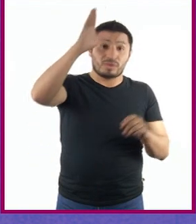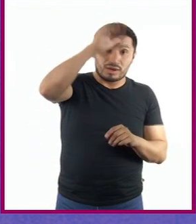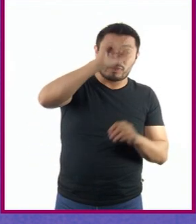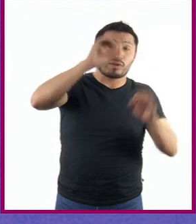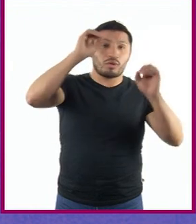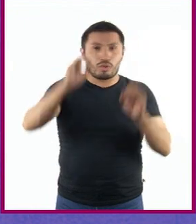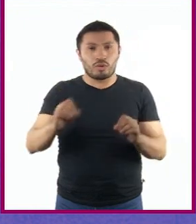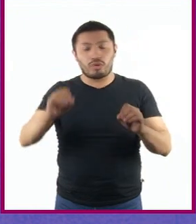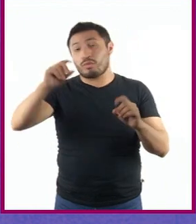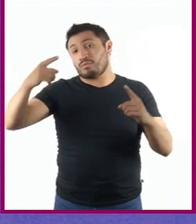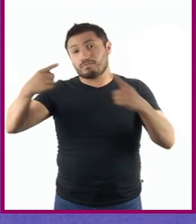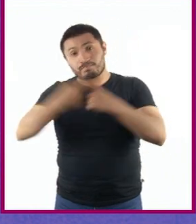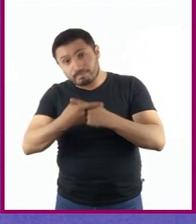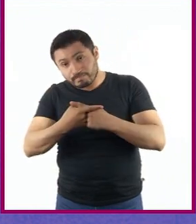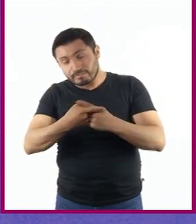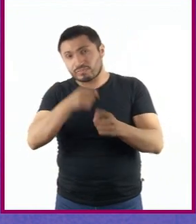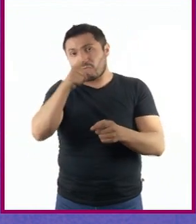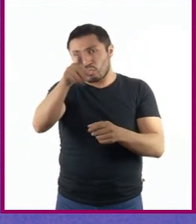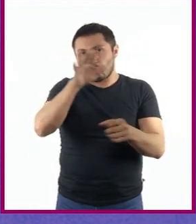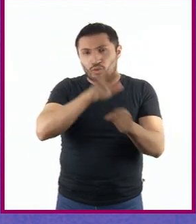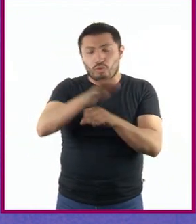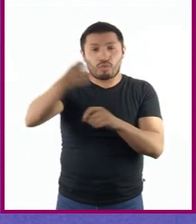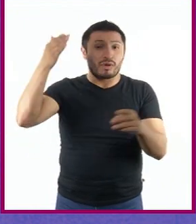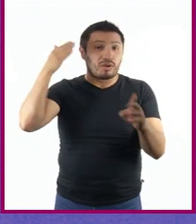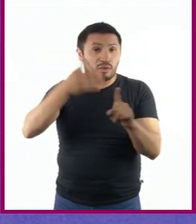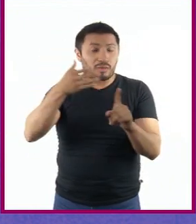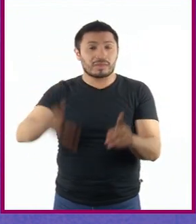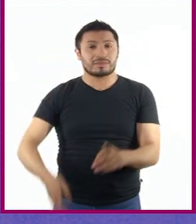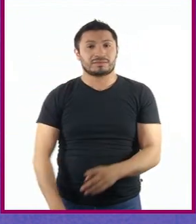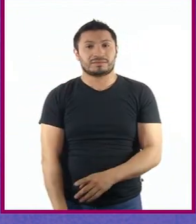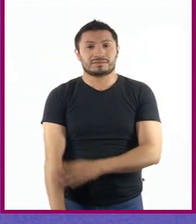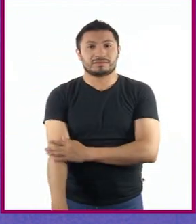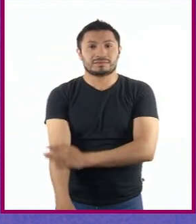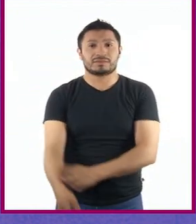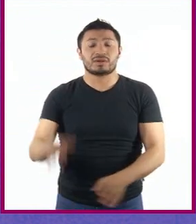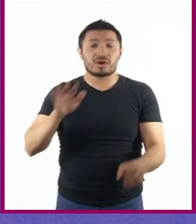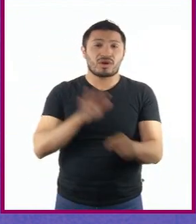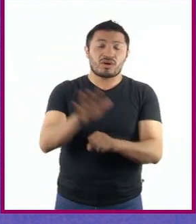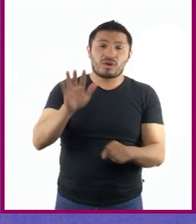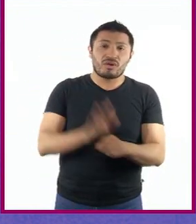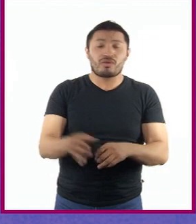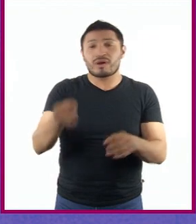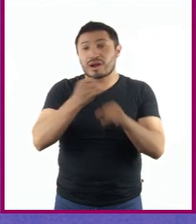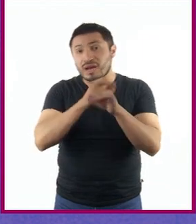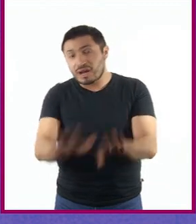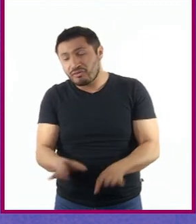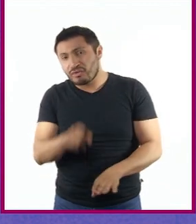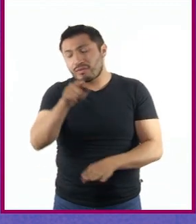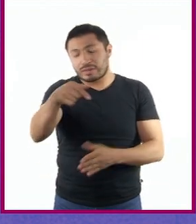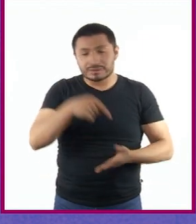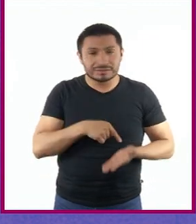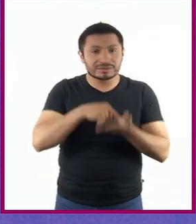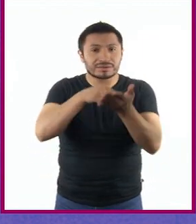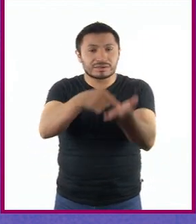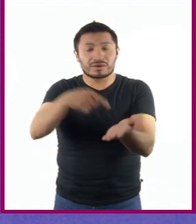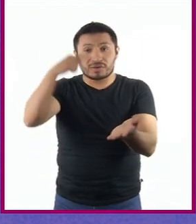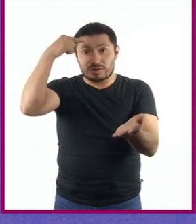contra? ¿Cuáles son tus razones? ¿Cuáles son los datos, pruebas, evidencias que apoyan tu